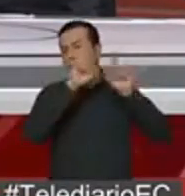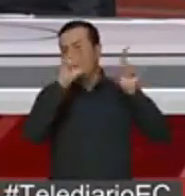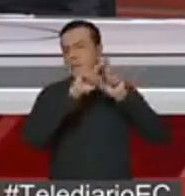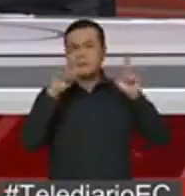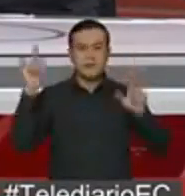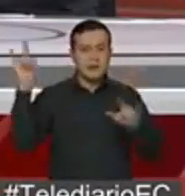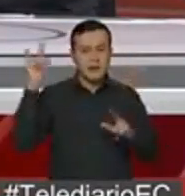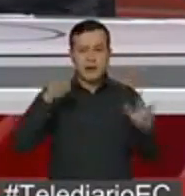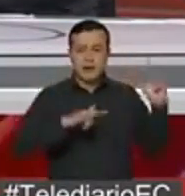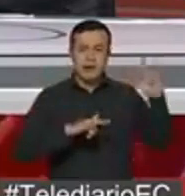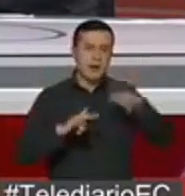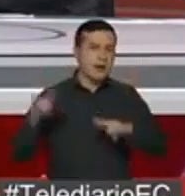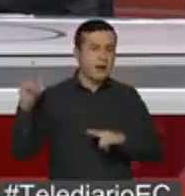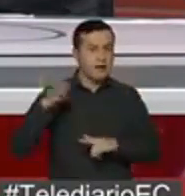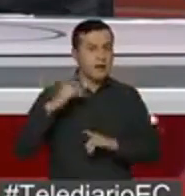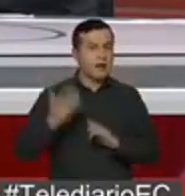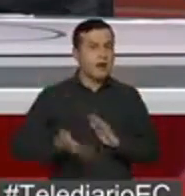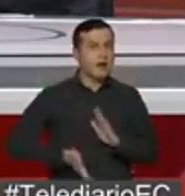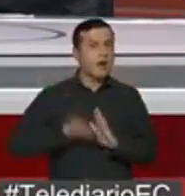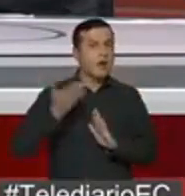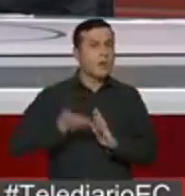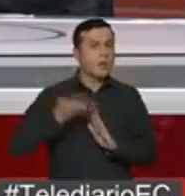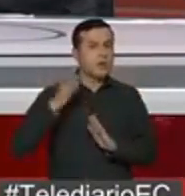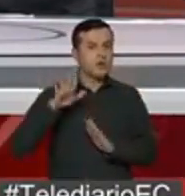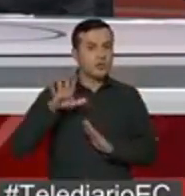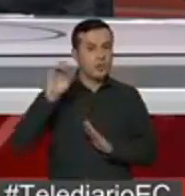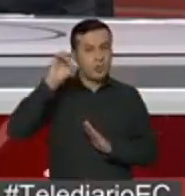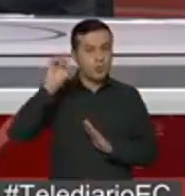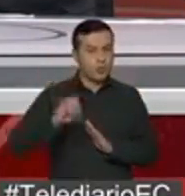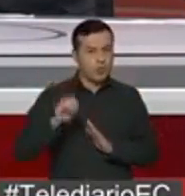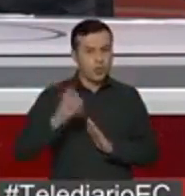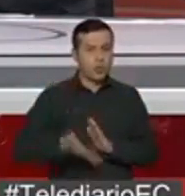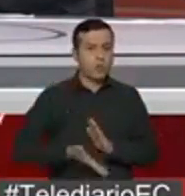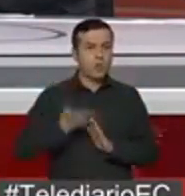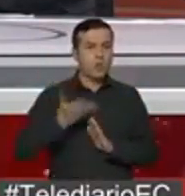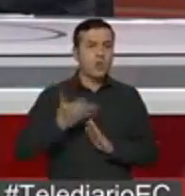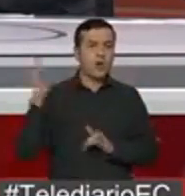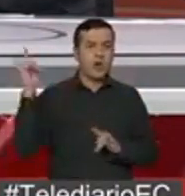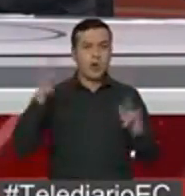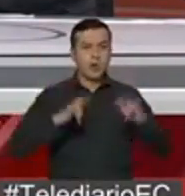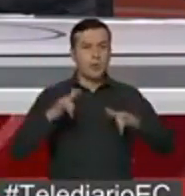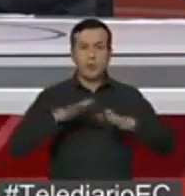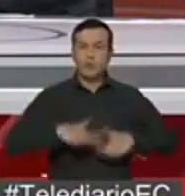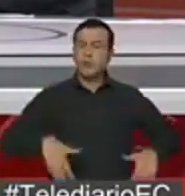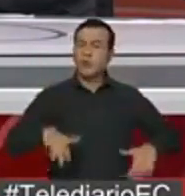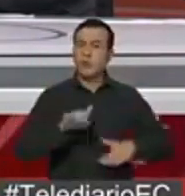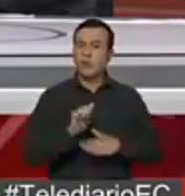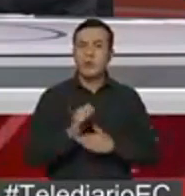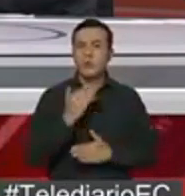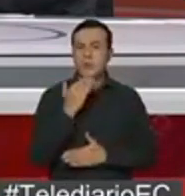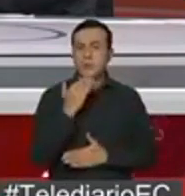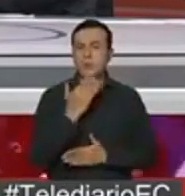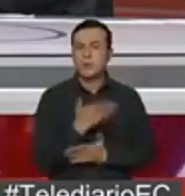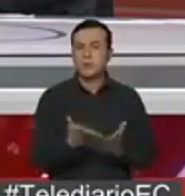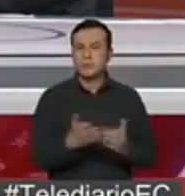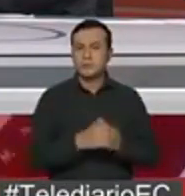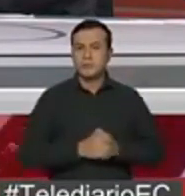esta decisión de incrementar hasta un 50% las operaciones en los aeropuertos del país?